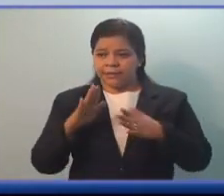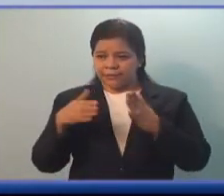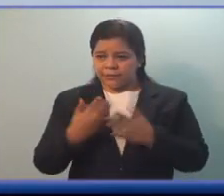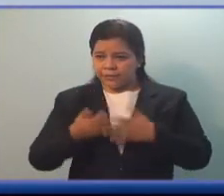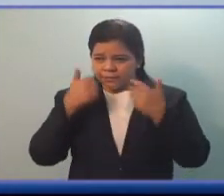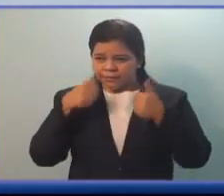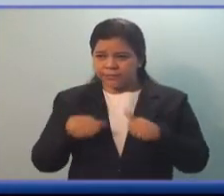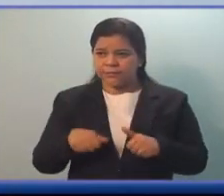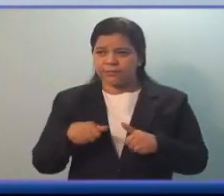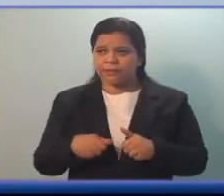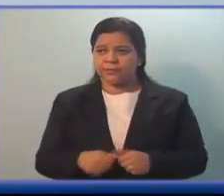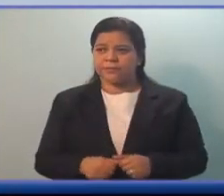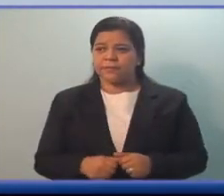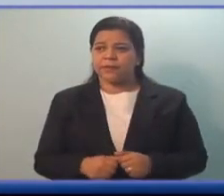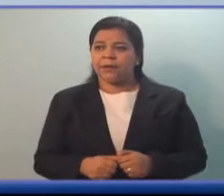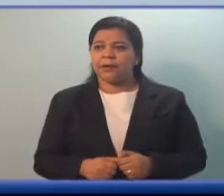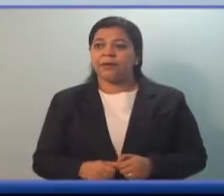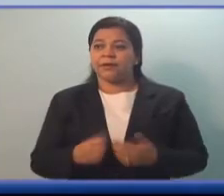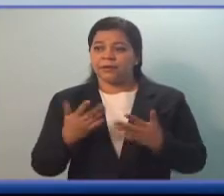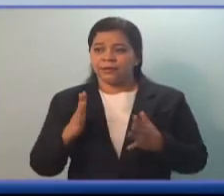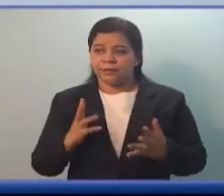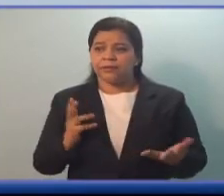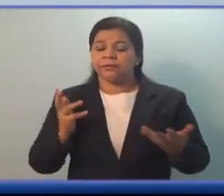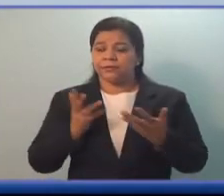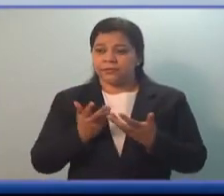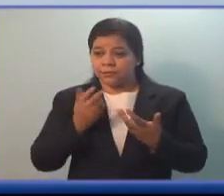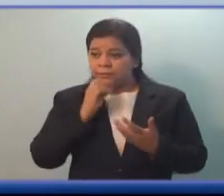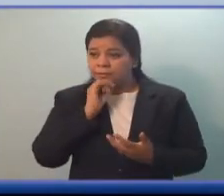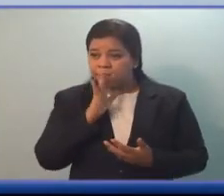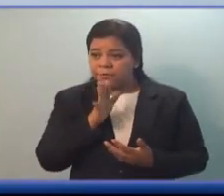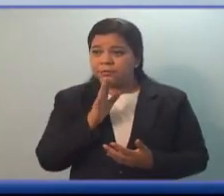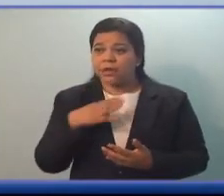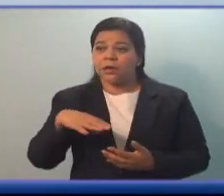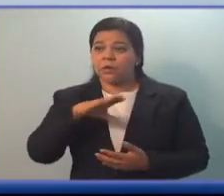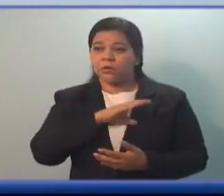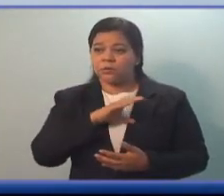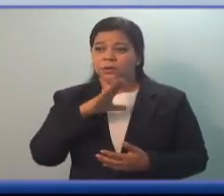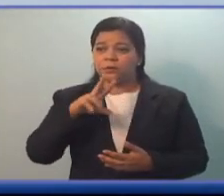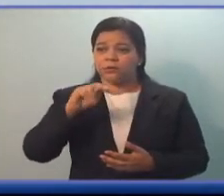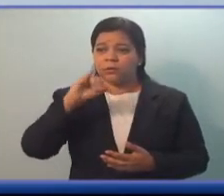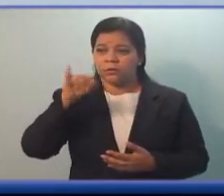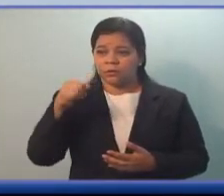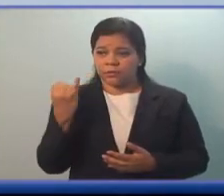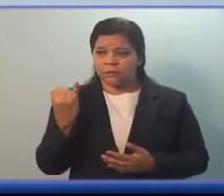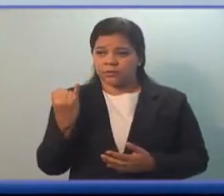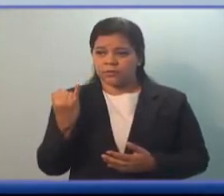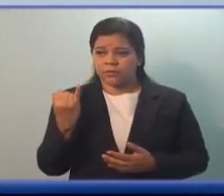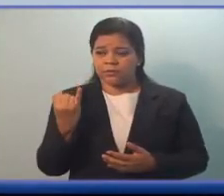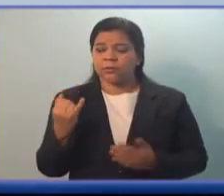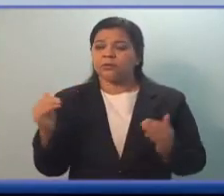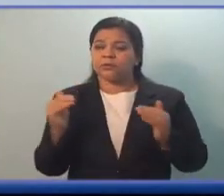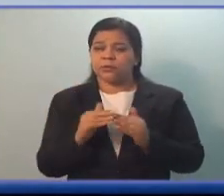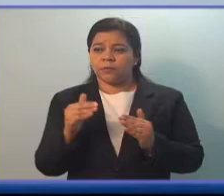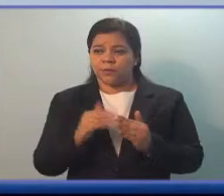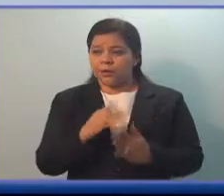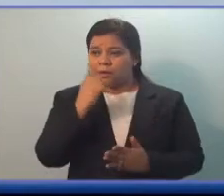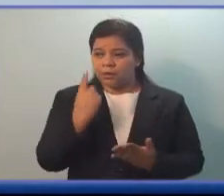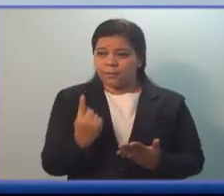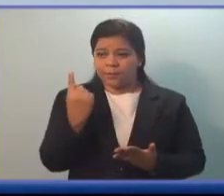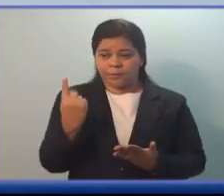magistrados suplentes, ahí interviene también el Consejo Nacional de la Judicatura, quienes son los jueces